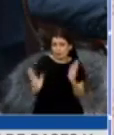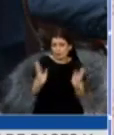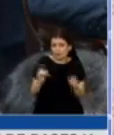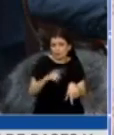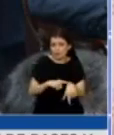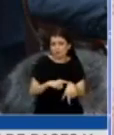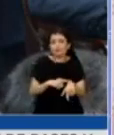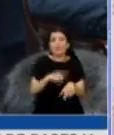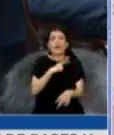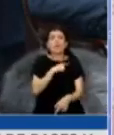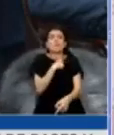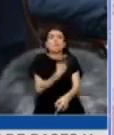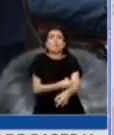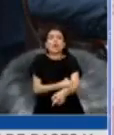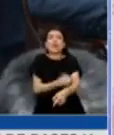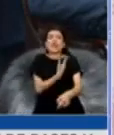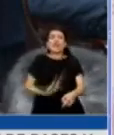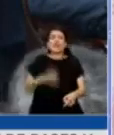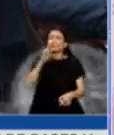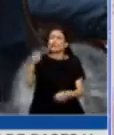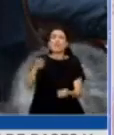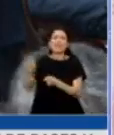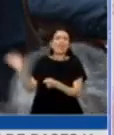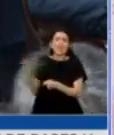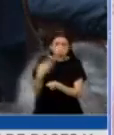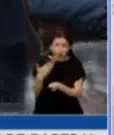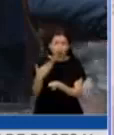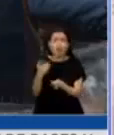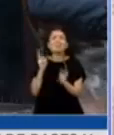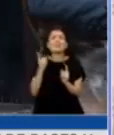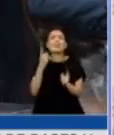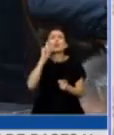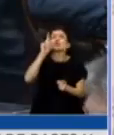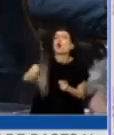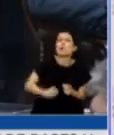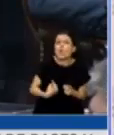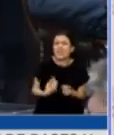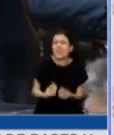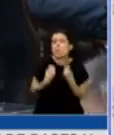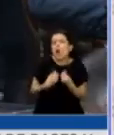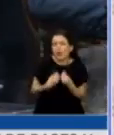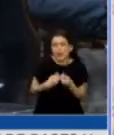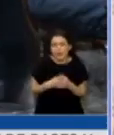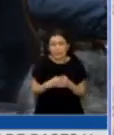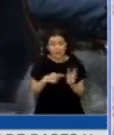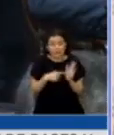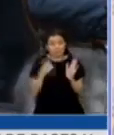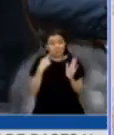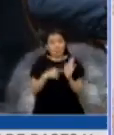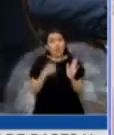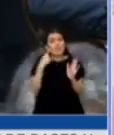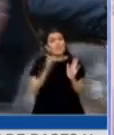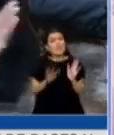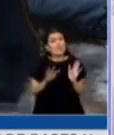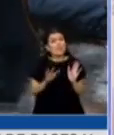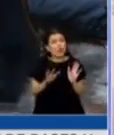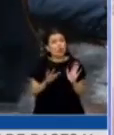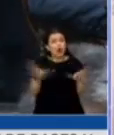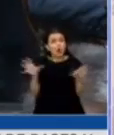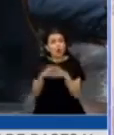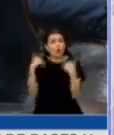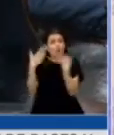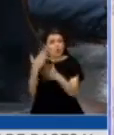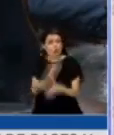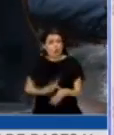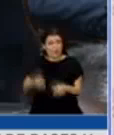aprobó la emergencia de seguridad en economía y también en tarifas y energía artículo por